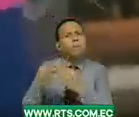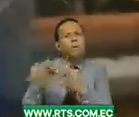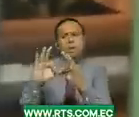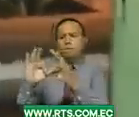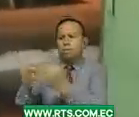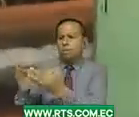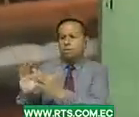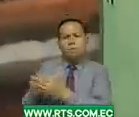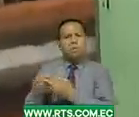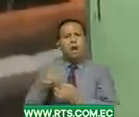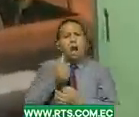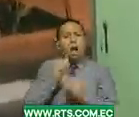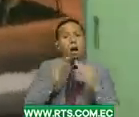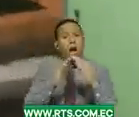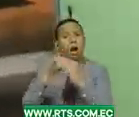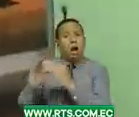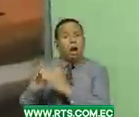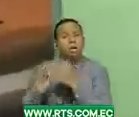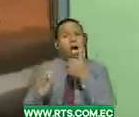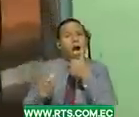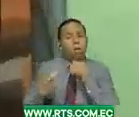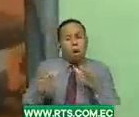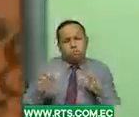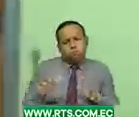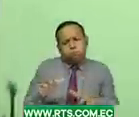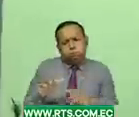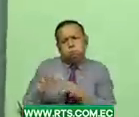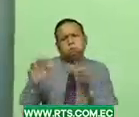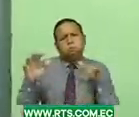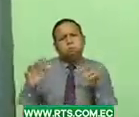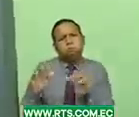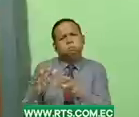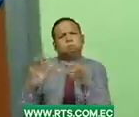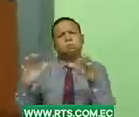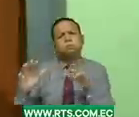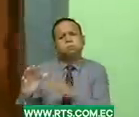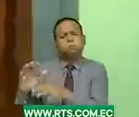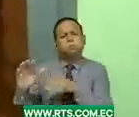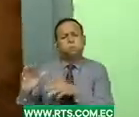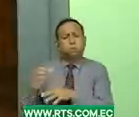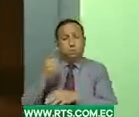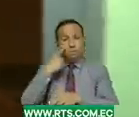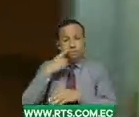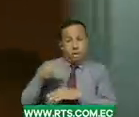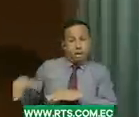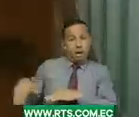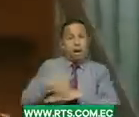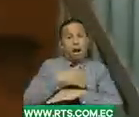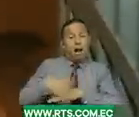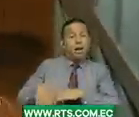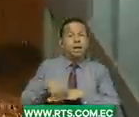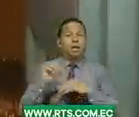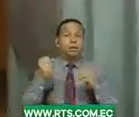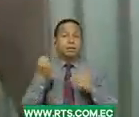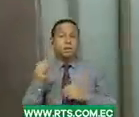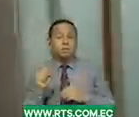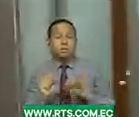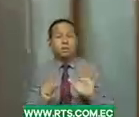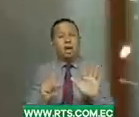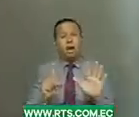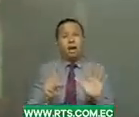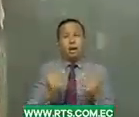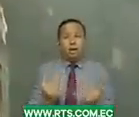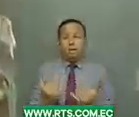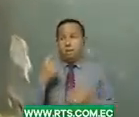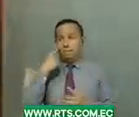ha ingresado el agua a sus viviendas. Estas son las peatonales de Sauces 6. Nosotros vamos a hacer el ingreso